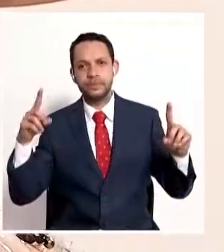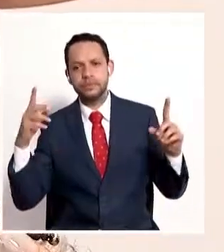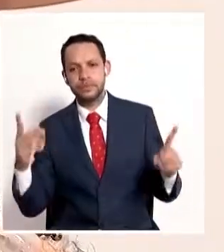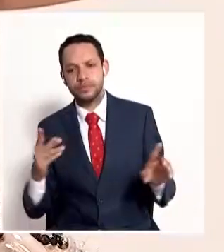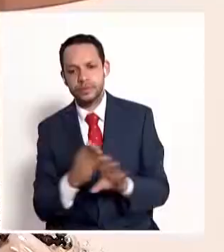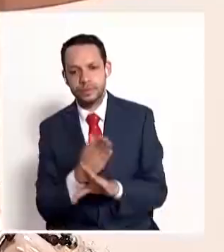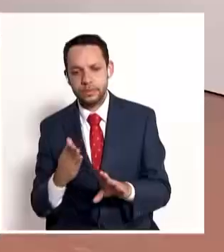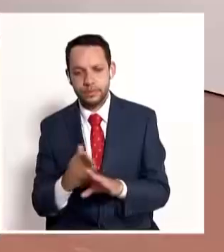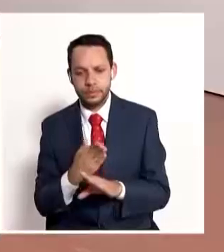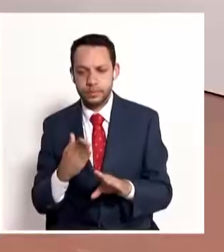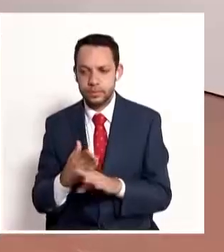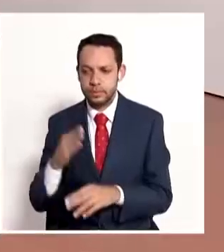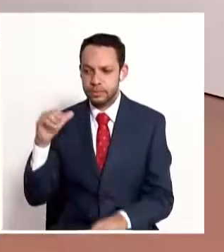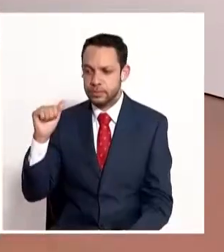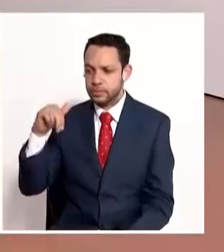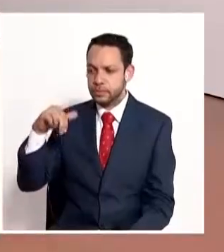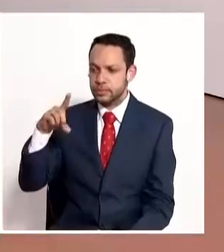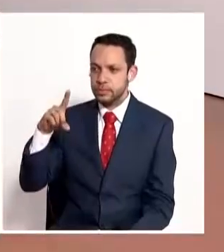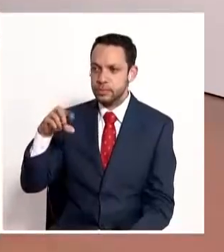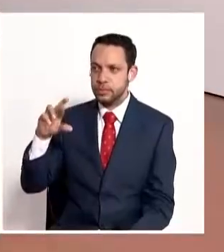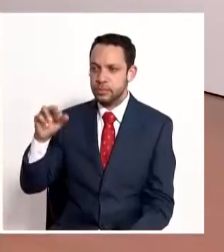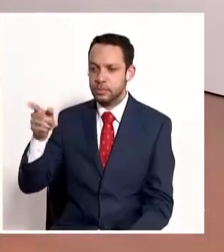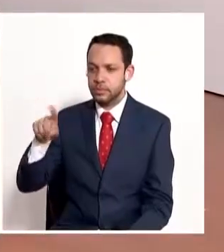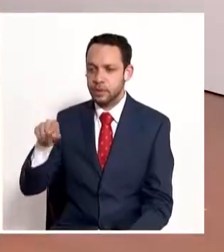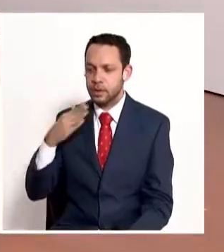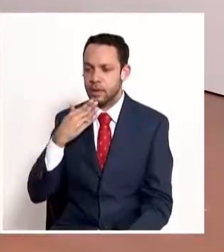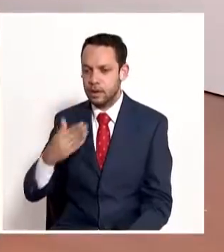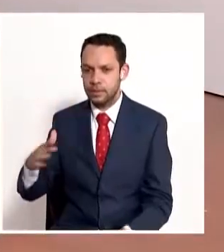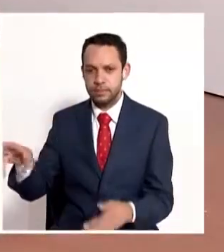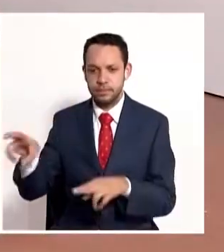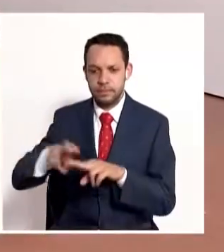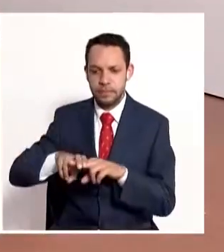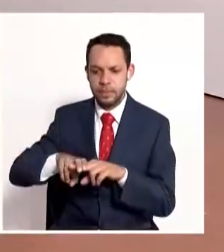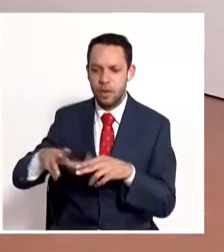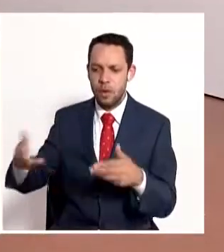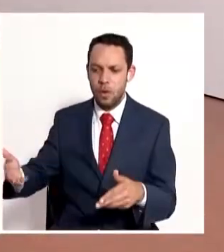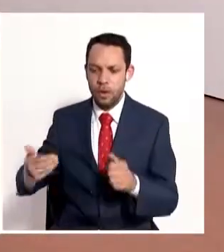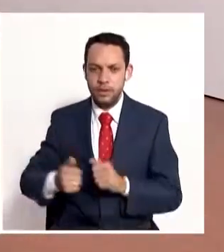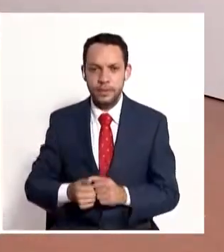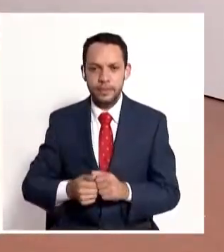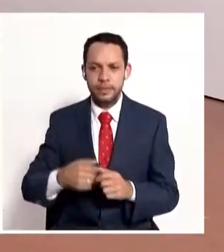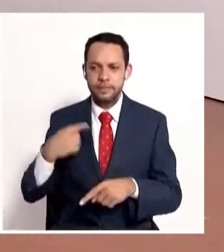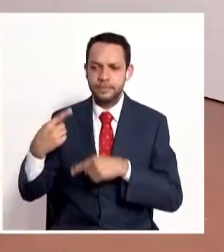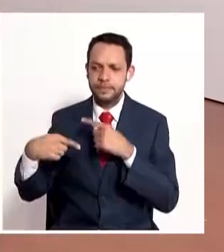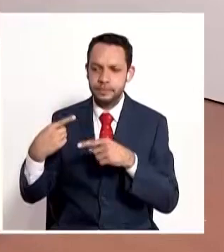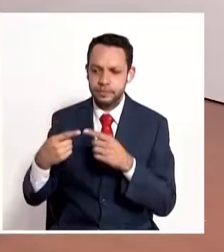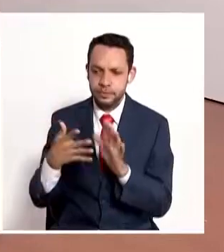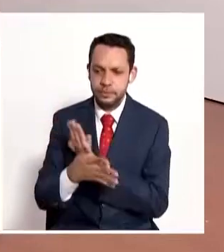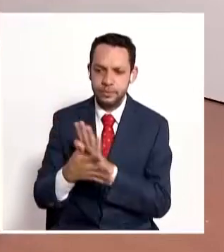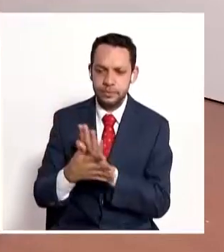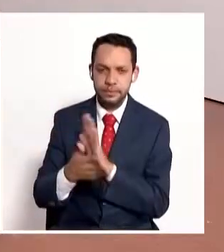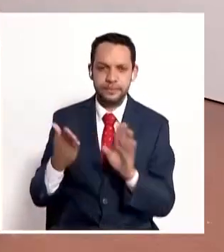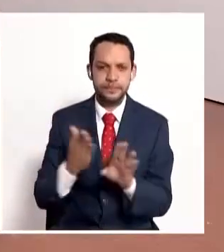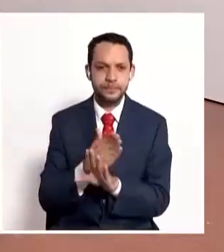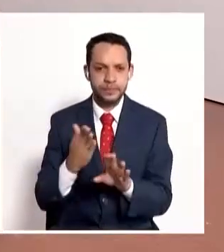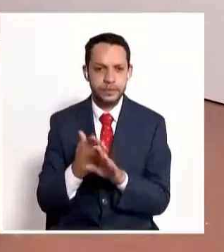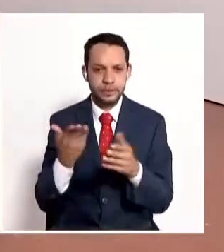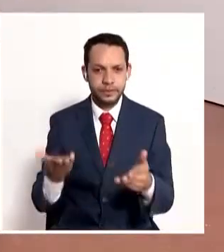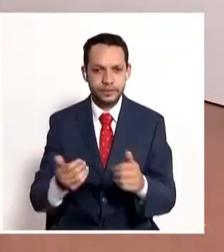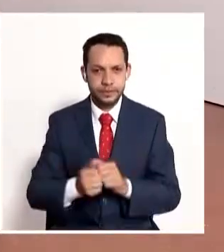doctor andrés felipe gracias por estar con nosotros hablemos un poco de la eti o patología de este problema